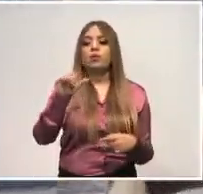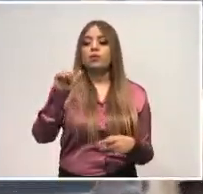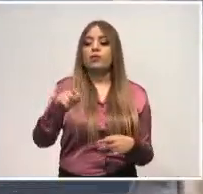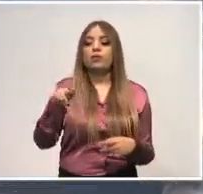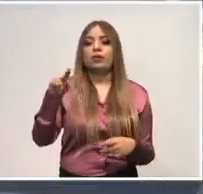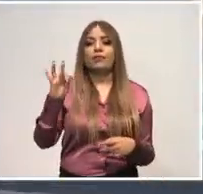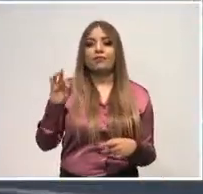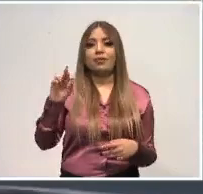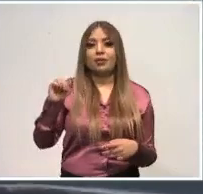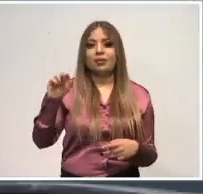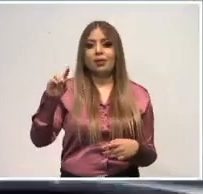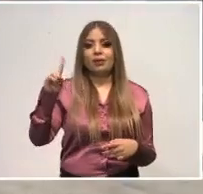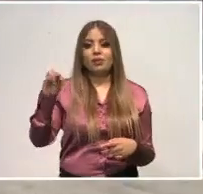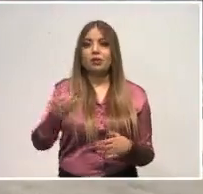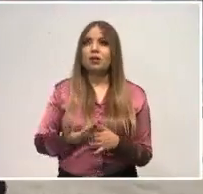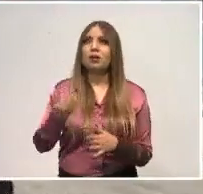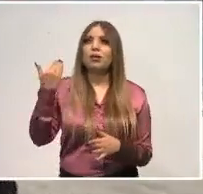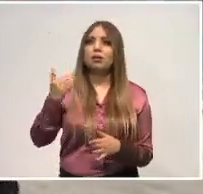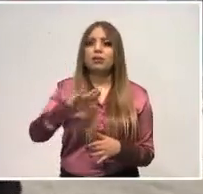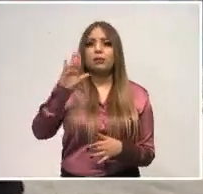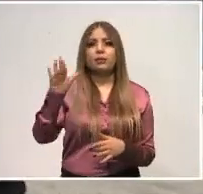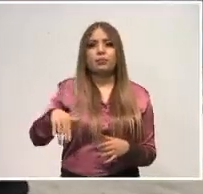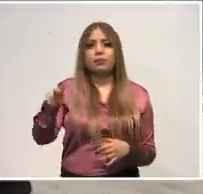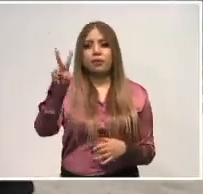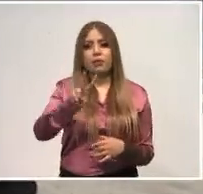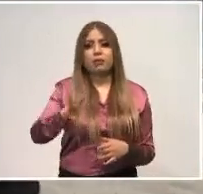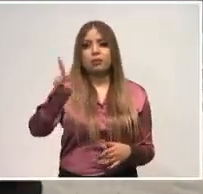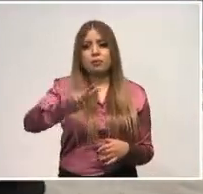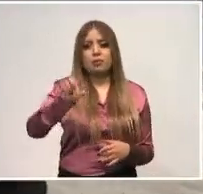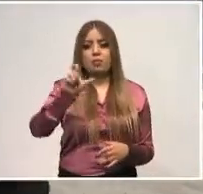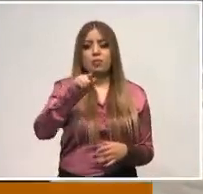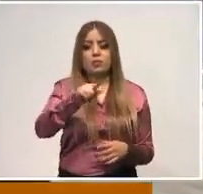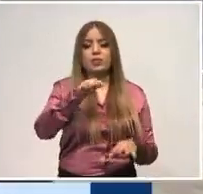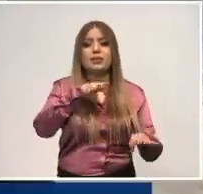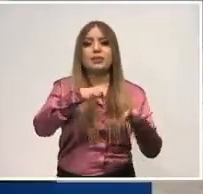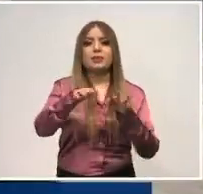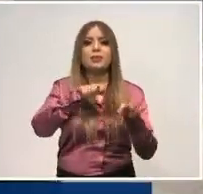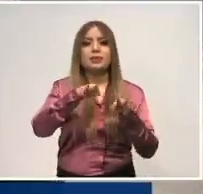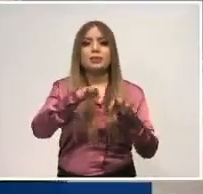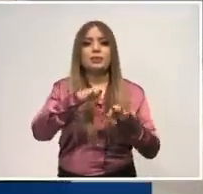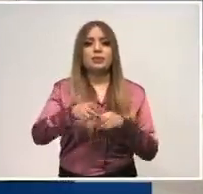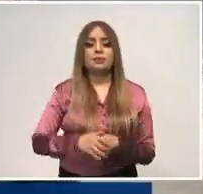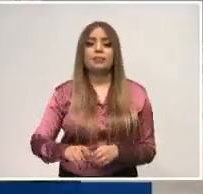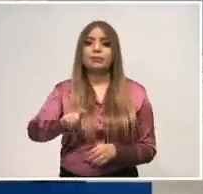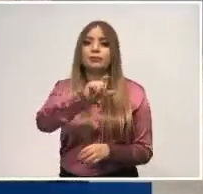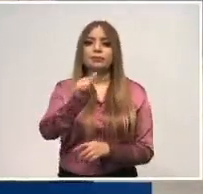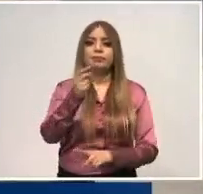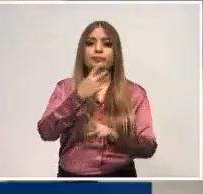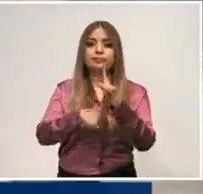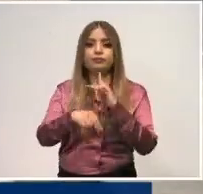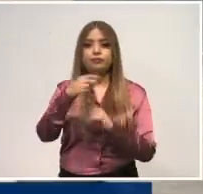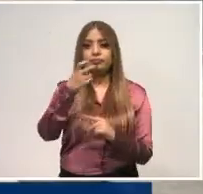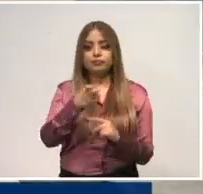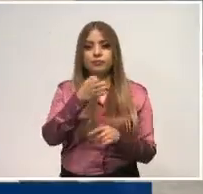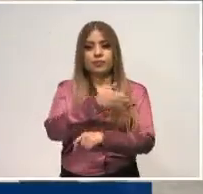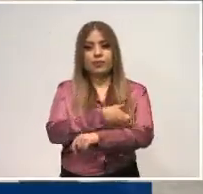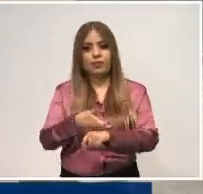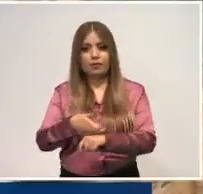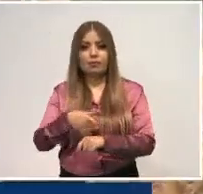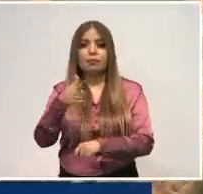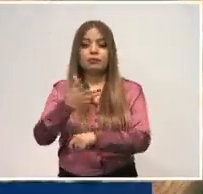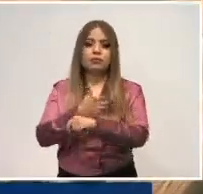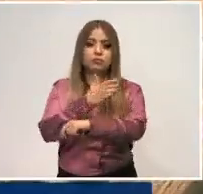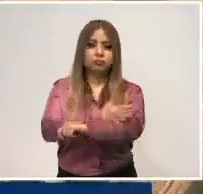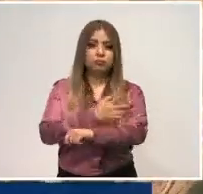desgraciadamente perdió la vida el pasado viernes en cumplimiento de su deber. En presencia de autoridades de la corporación, familiares y compañeros,